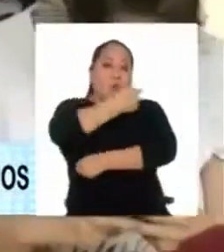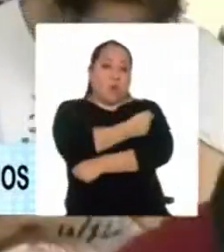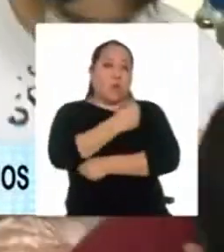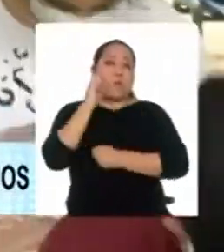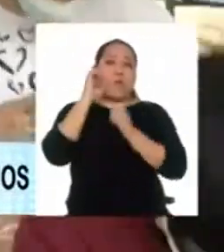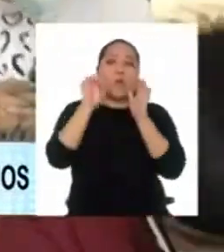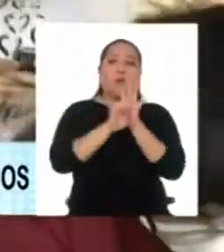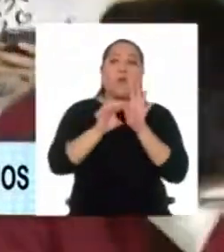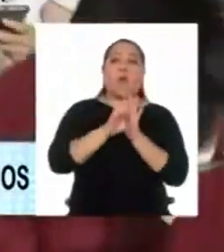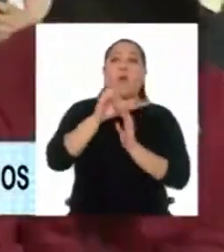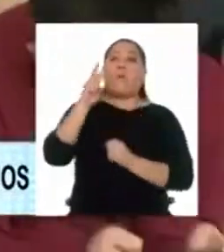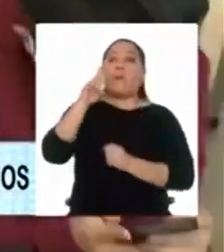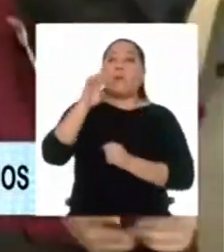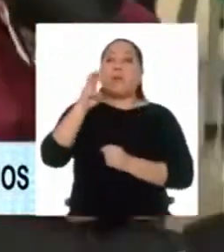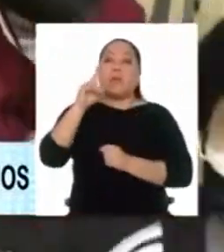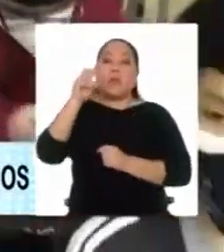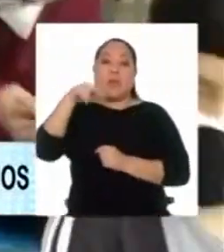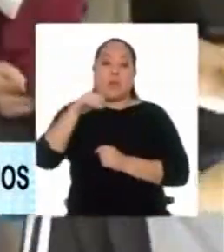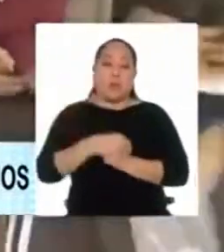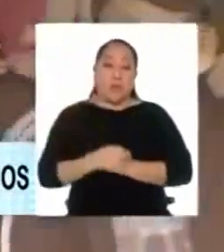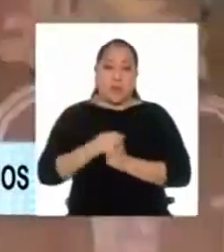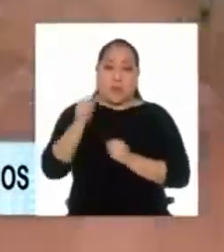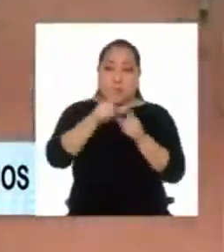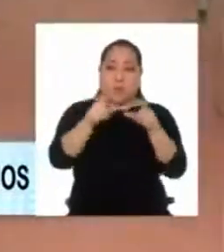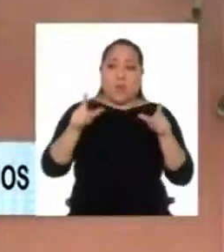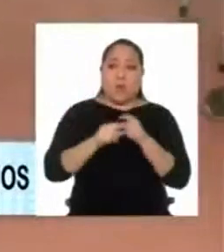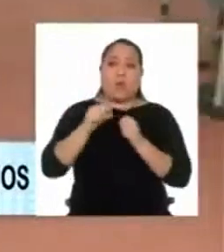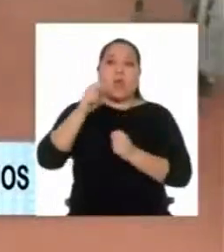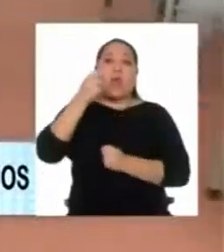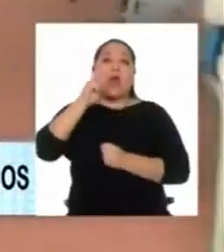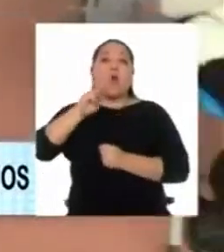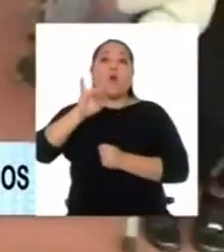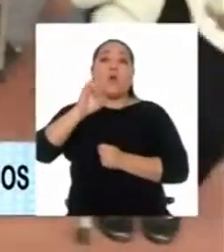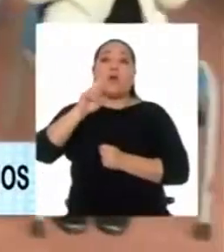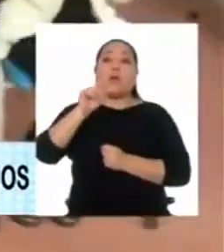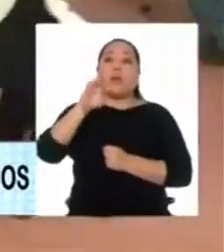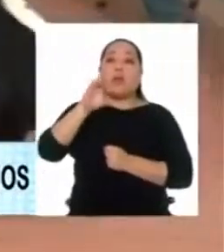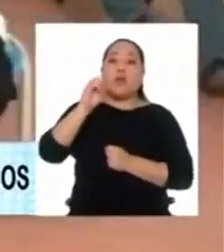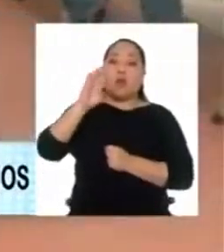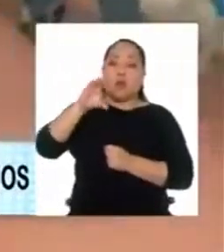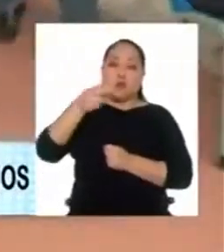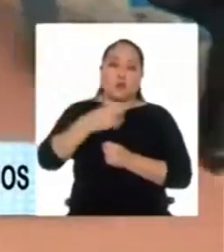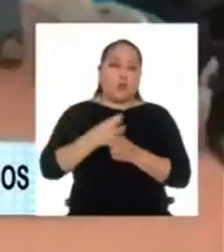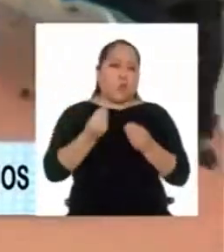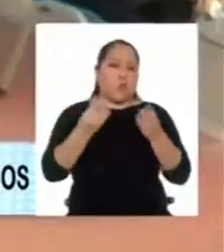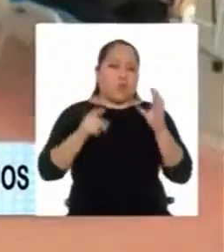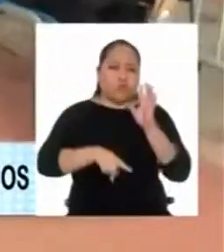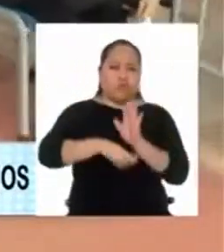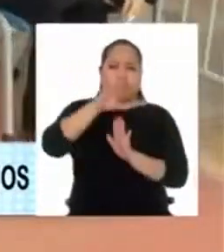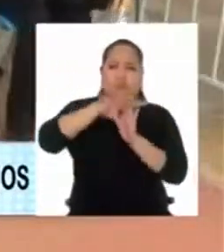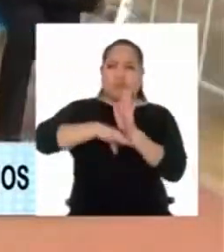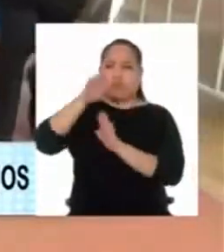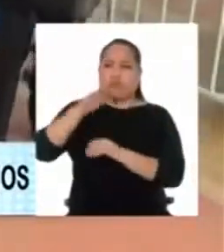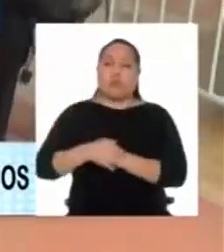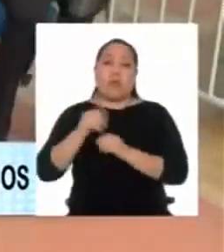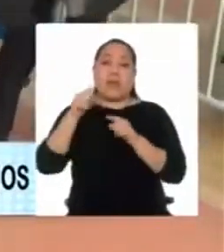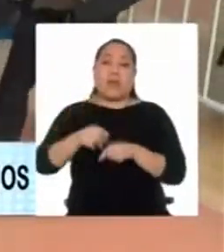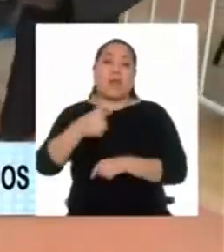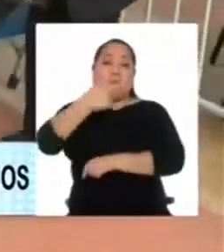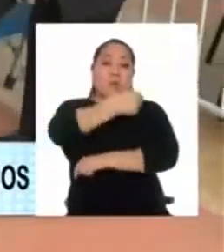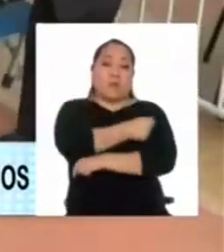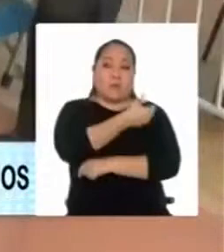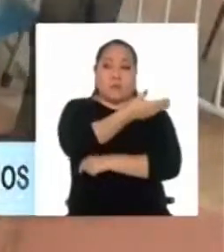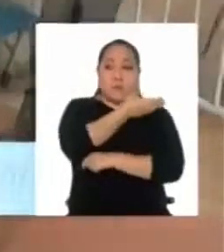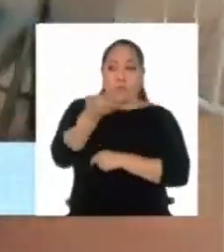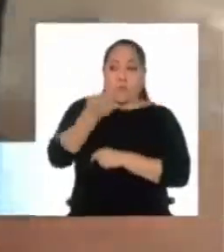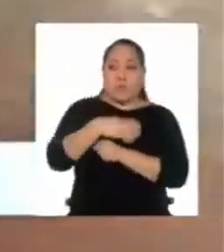Vacunatorios como la Videna y el Parque Zonal Huiracocha tuvieron gran afluencia. Este fin de semana, con el lanzamiento del vacuna Asia